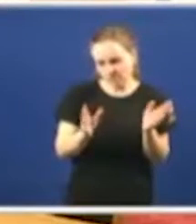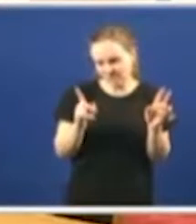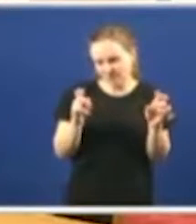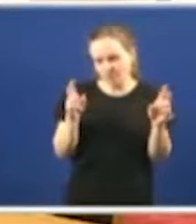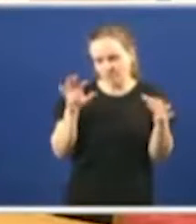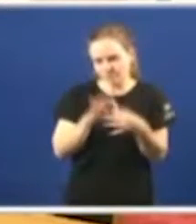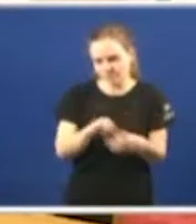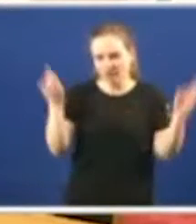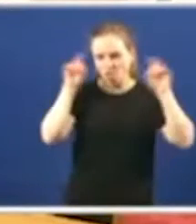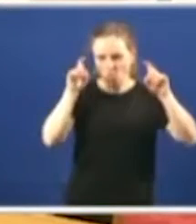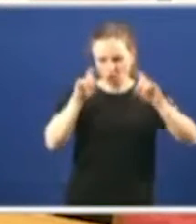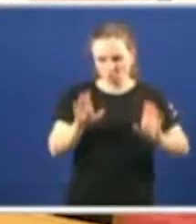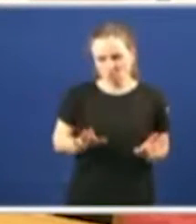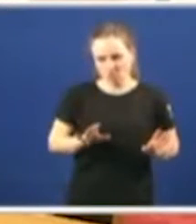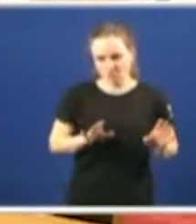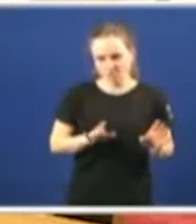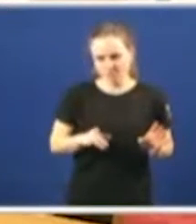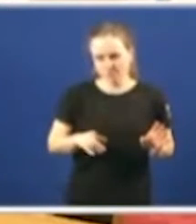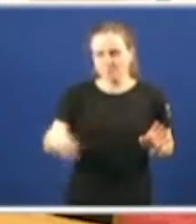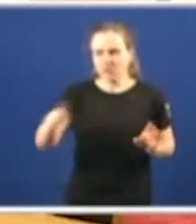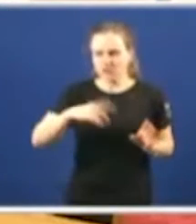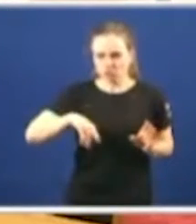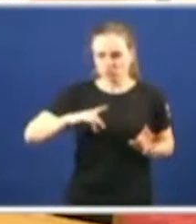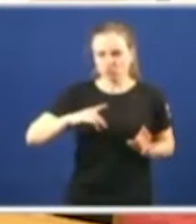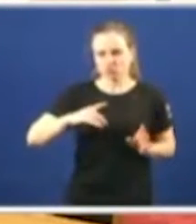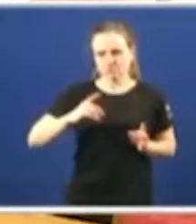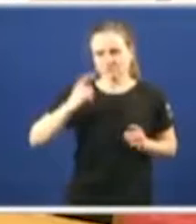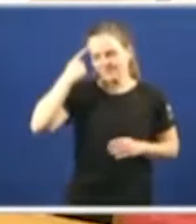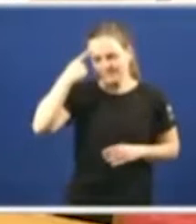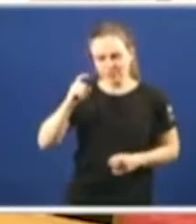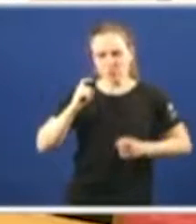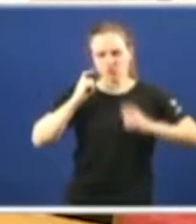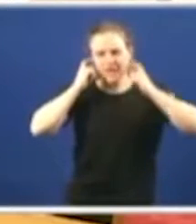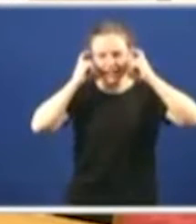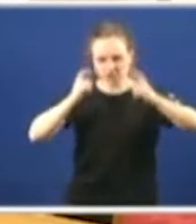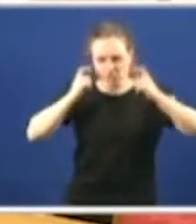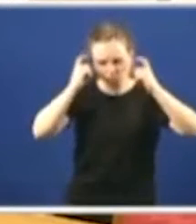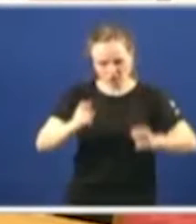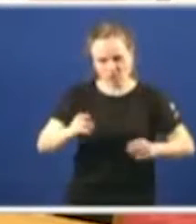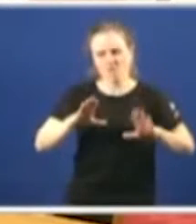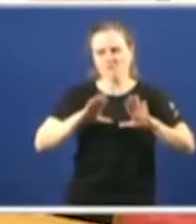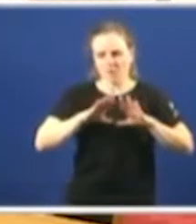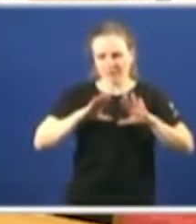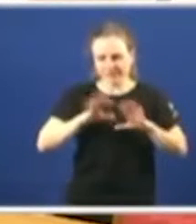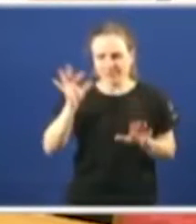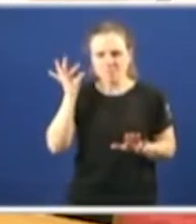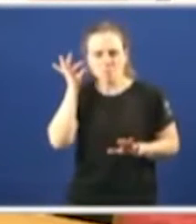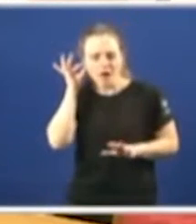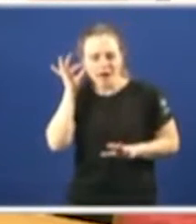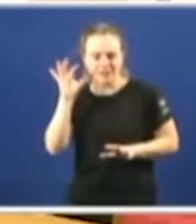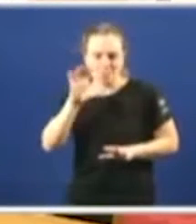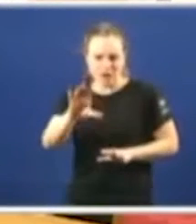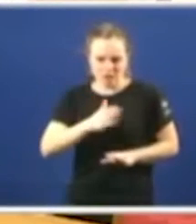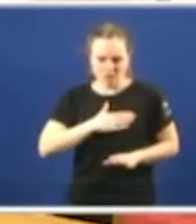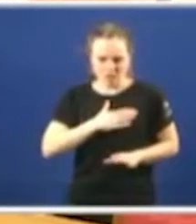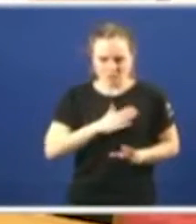educación. Simplemente estamos recoñecendo o esforzo e quen está marcando o camiño do movimento feminista e as mulleres deste país, as mulleres feministas deste país,